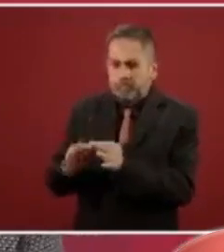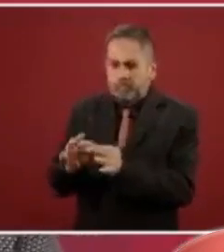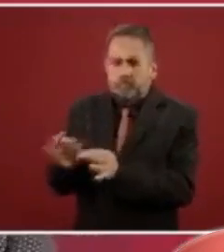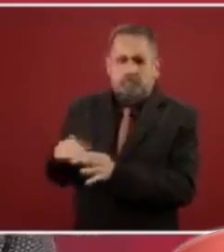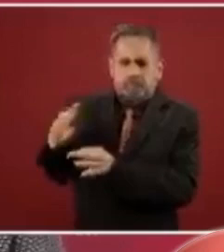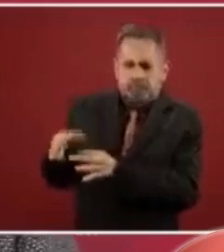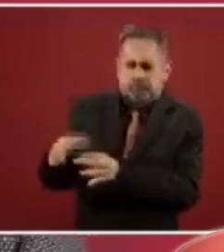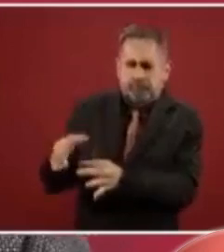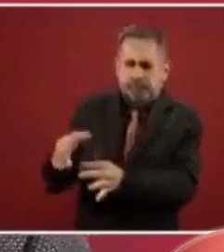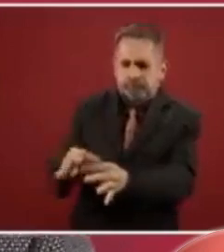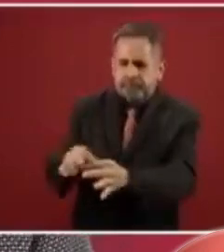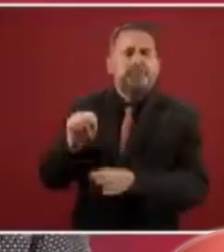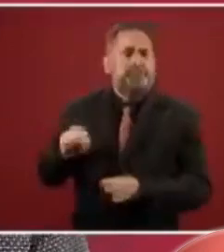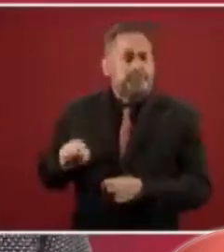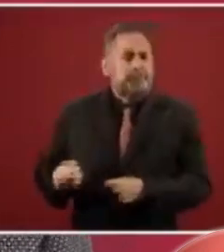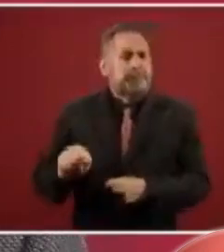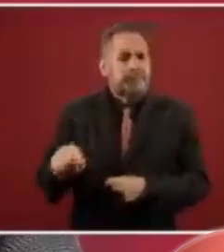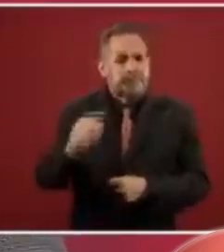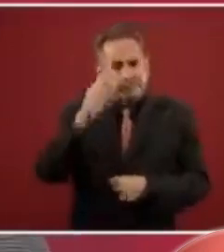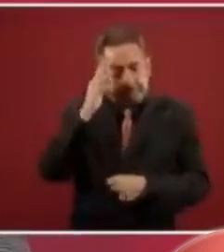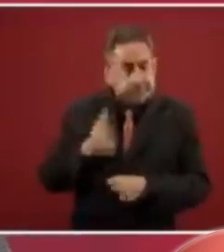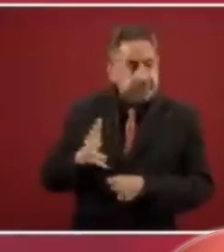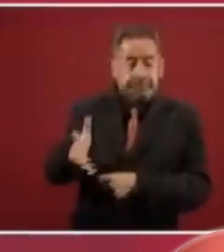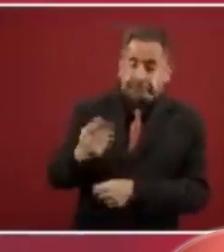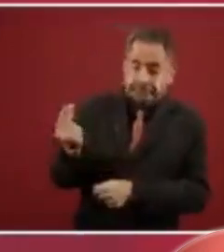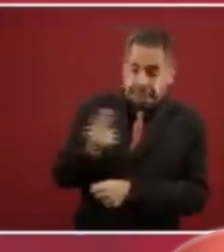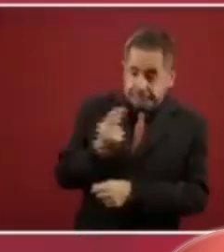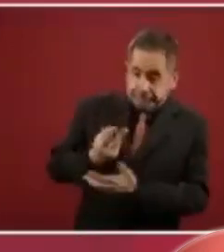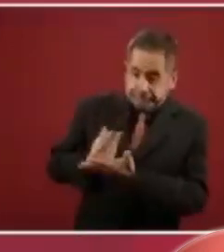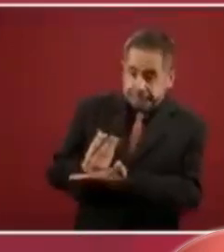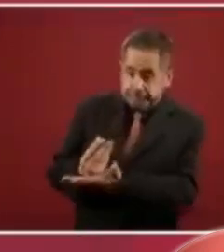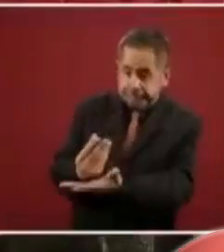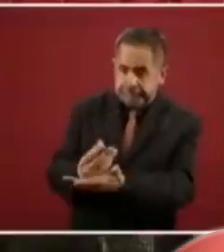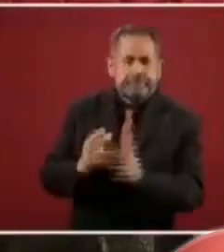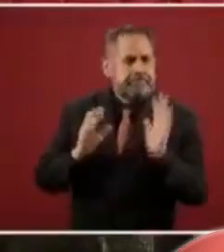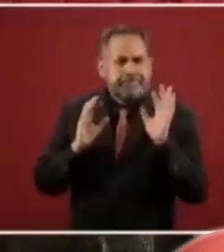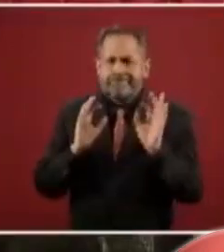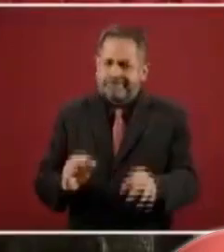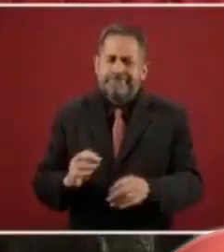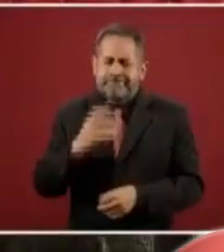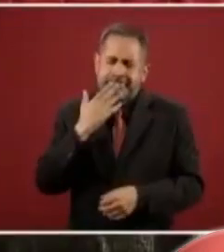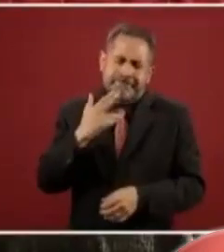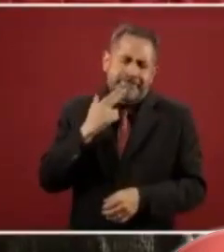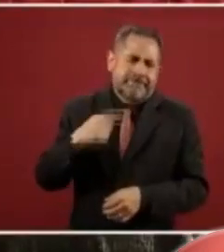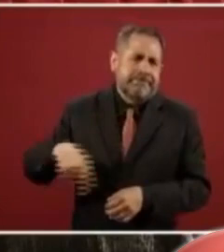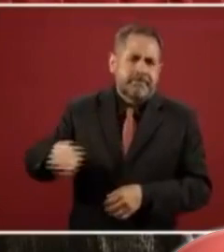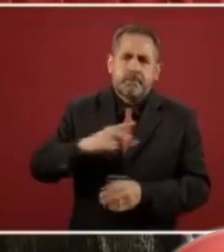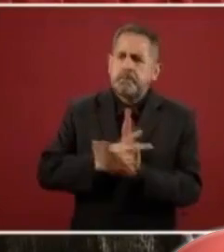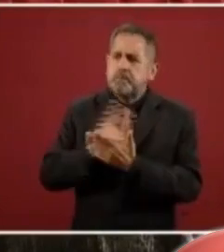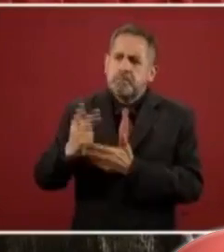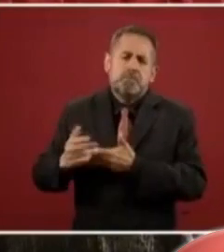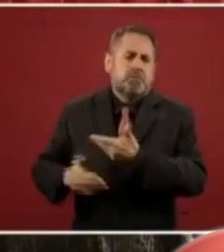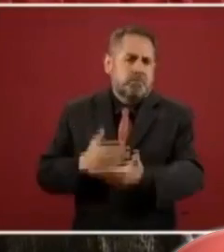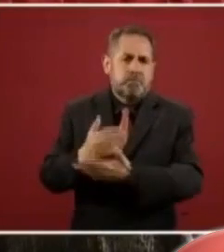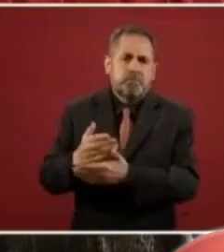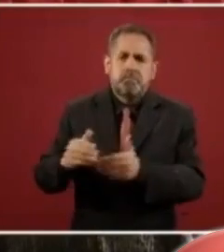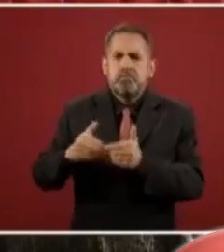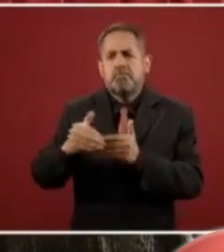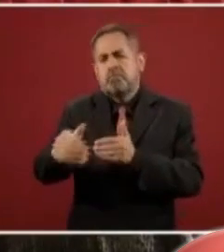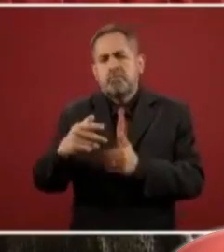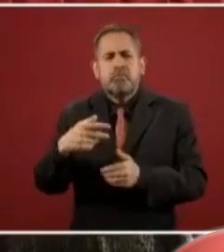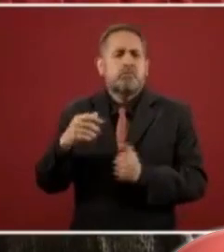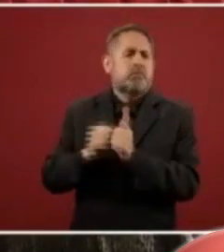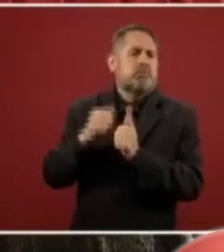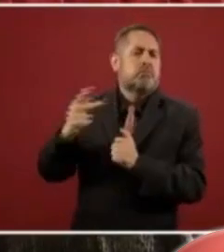posiblemente requieran a futuro y que a su vez, pues esto sea reflejado en sus programas de desarrollo urbano y en sus